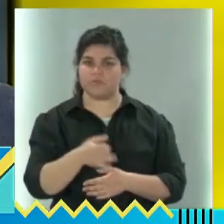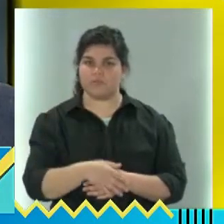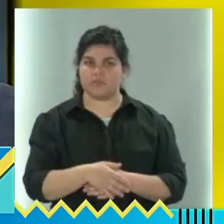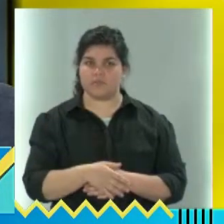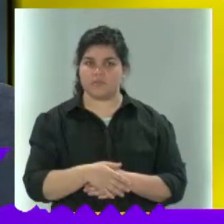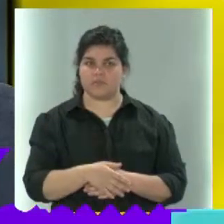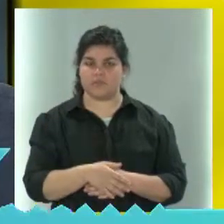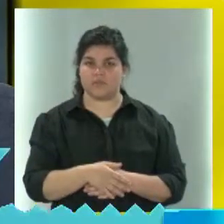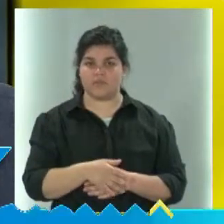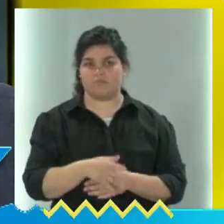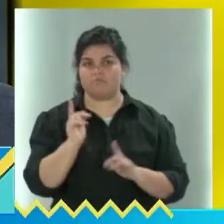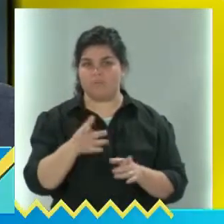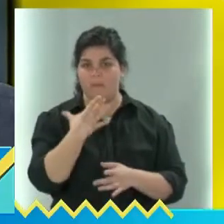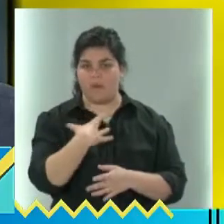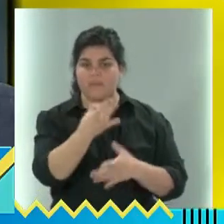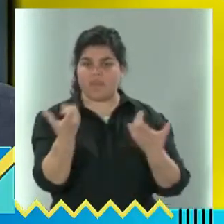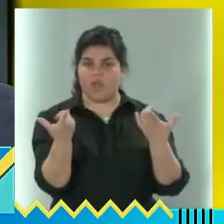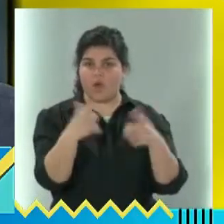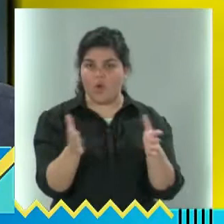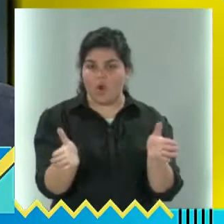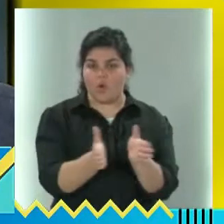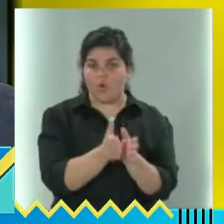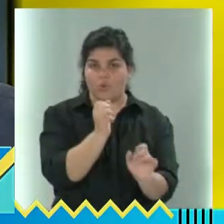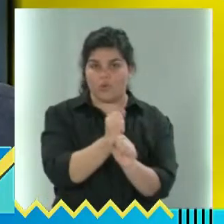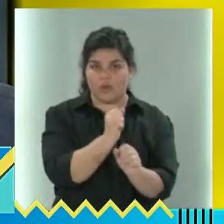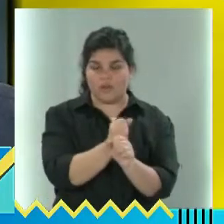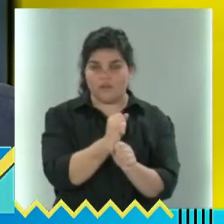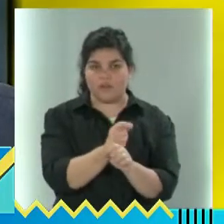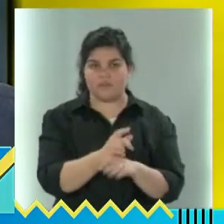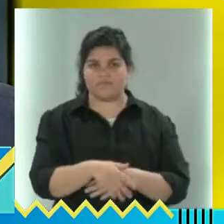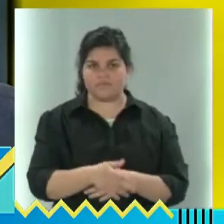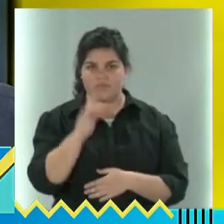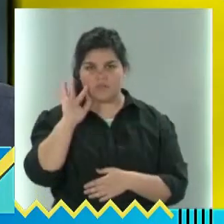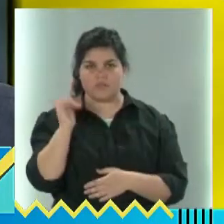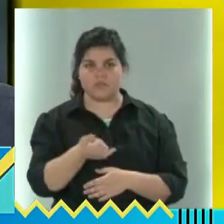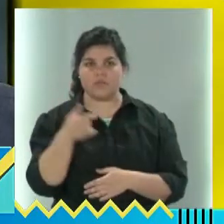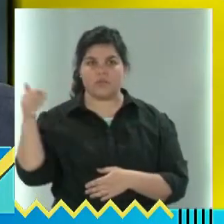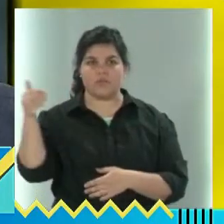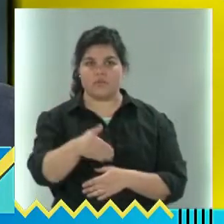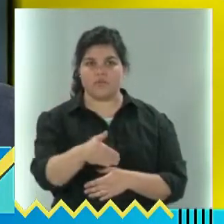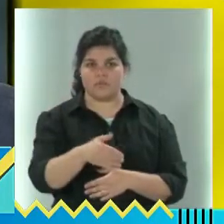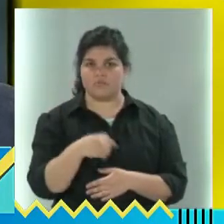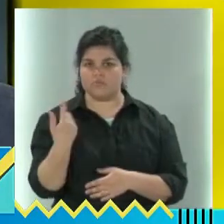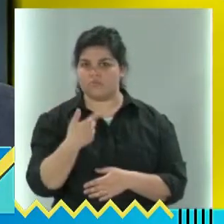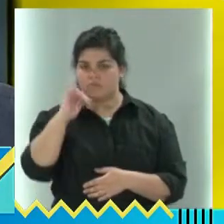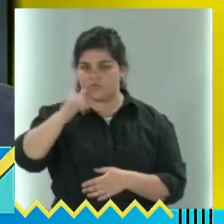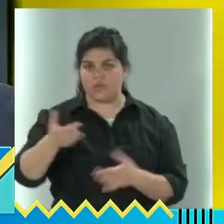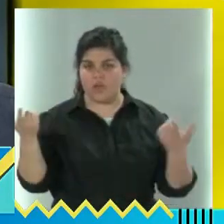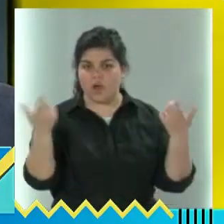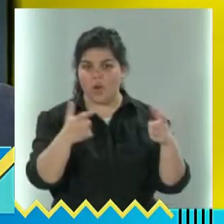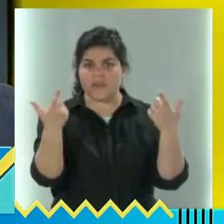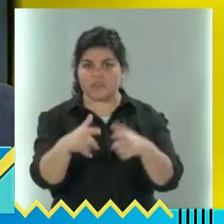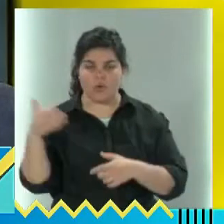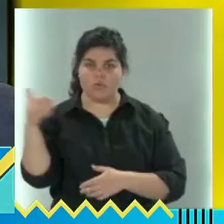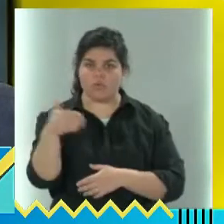de que se nos invitó a trabajar en conjunto, ahí veíamos en uno de los cortes que no habíamos asistido a las comisiones, sí asistimos a varias de las